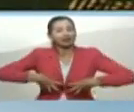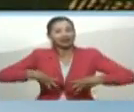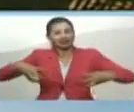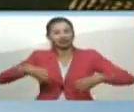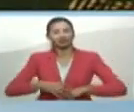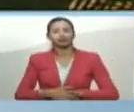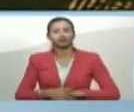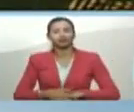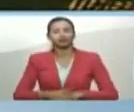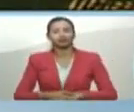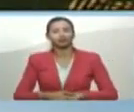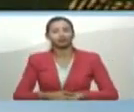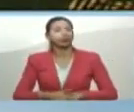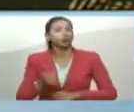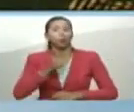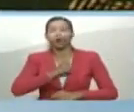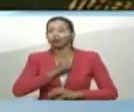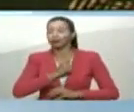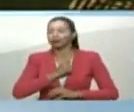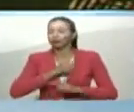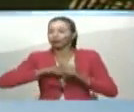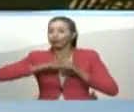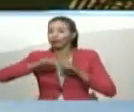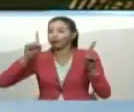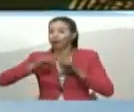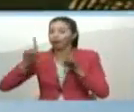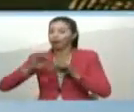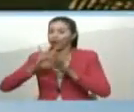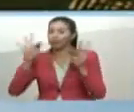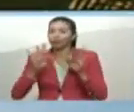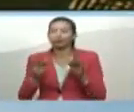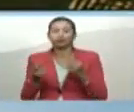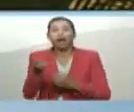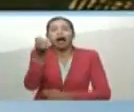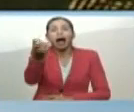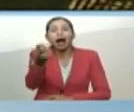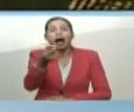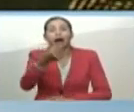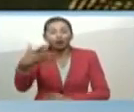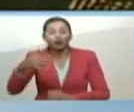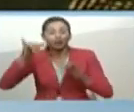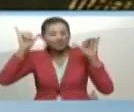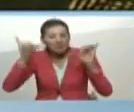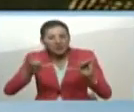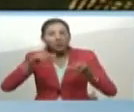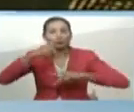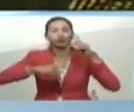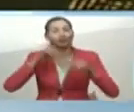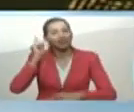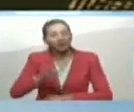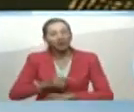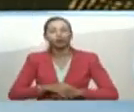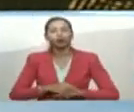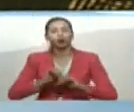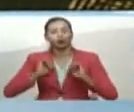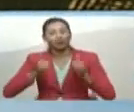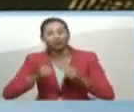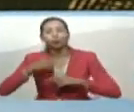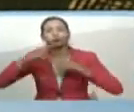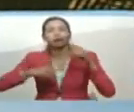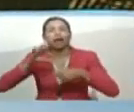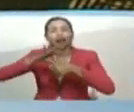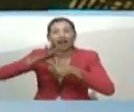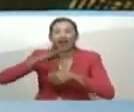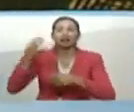Las nuevas riquezas en todos los sentidos. Tenemos que producir el arroz que nos comemos, la caraota que nos comemos, la carne que nos comemos,